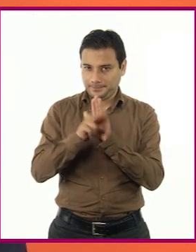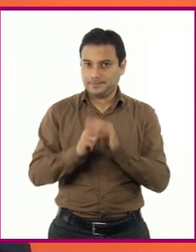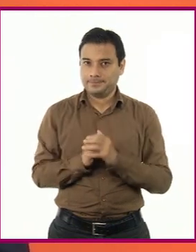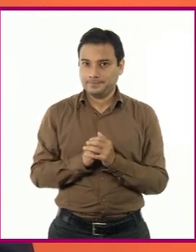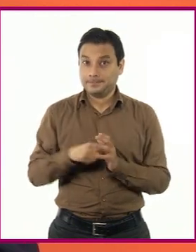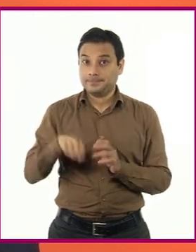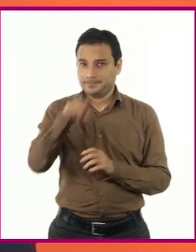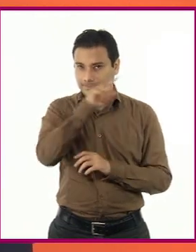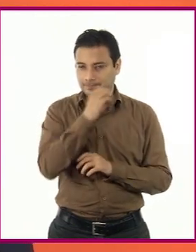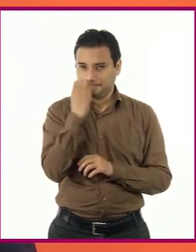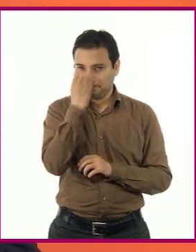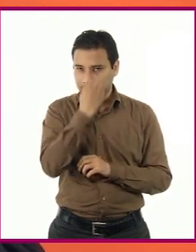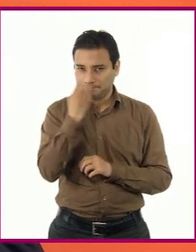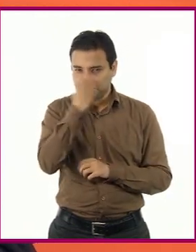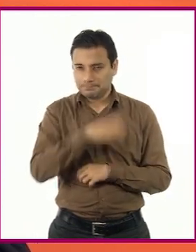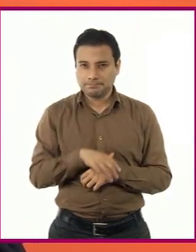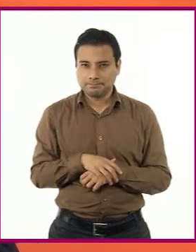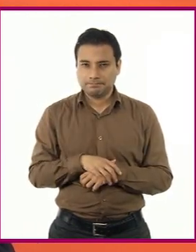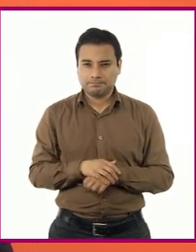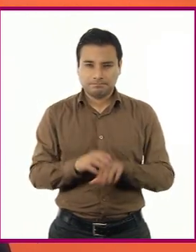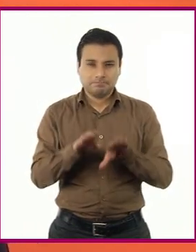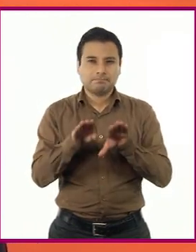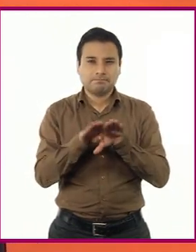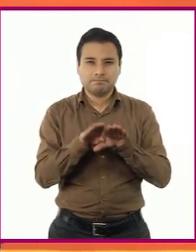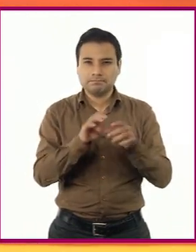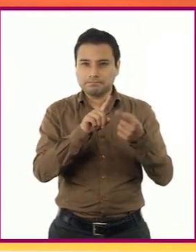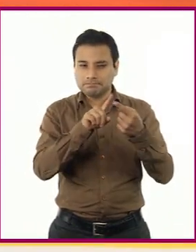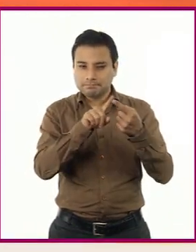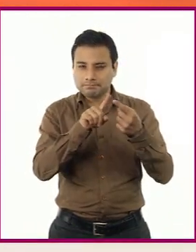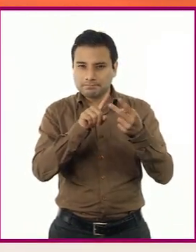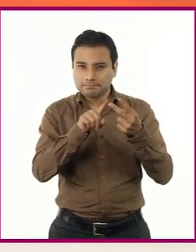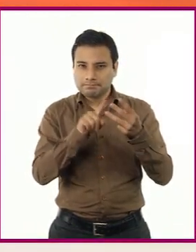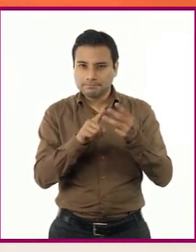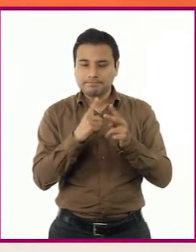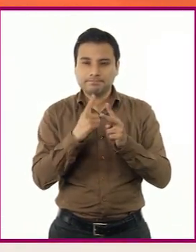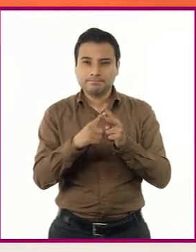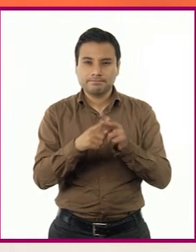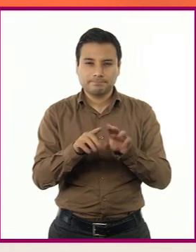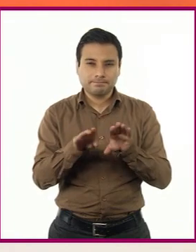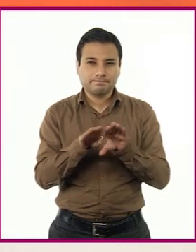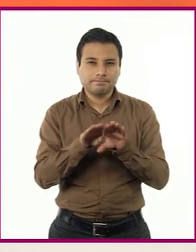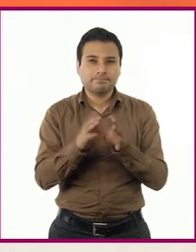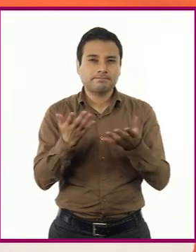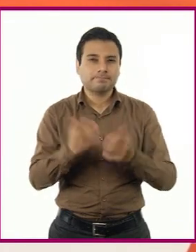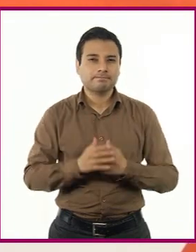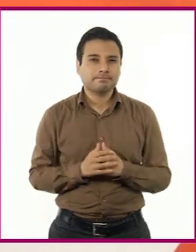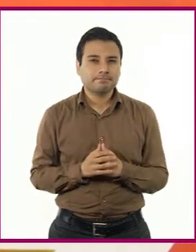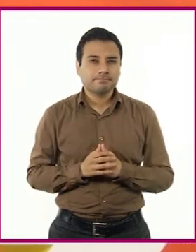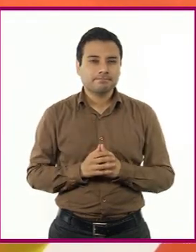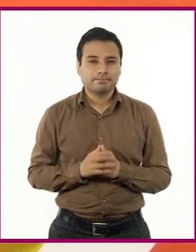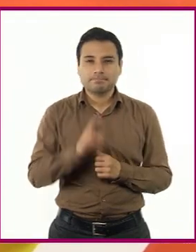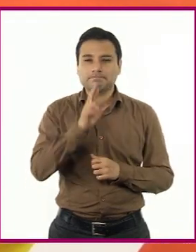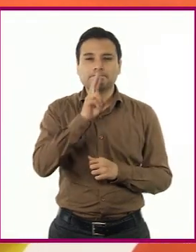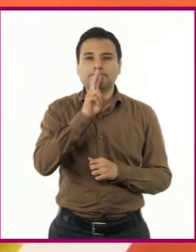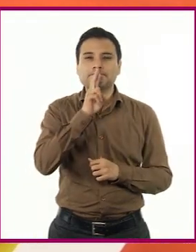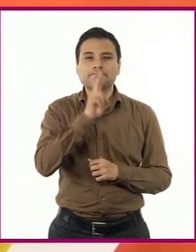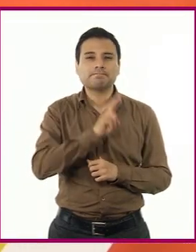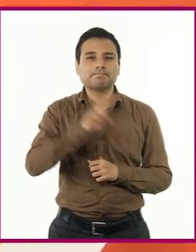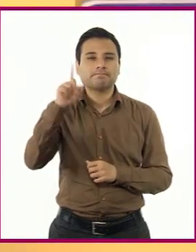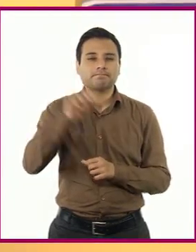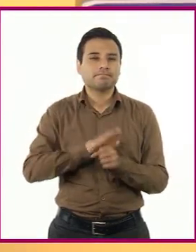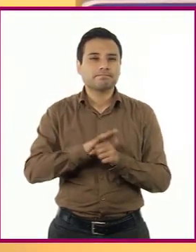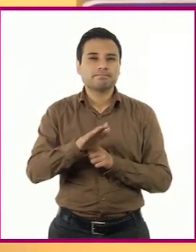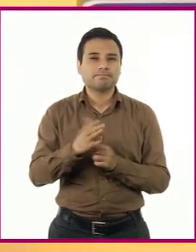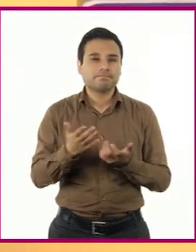Observen cómo se calculan las tres medidas de tendencia central y determinen cuál de ellas representa mejor al conjunto de